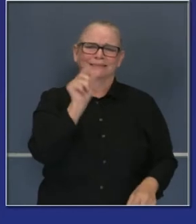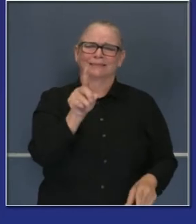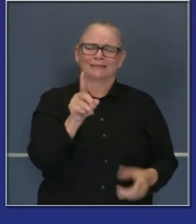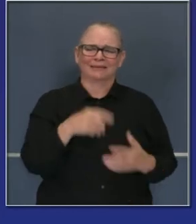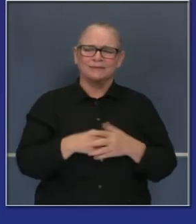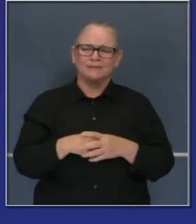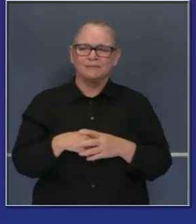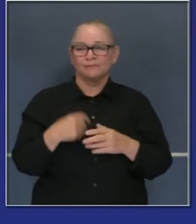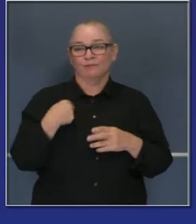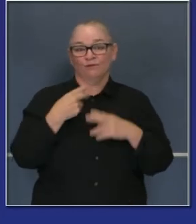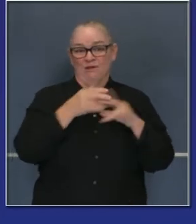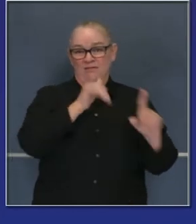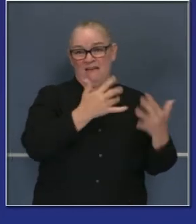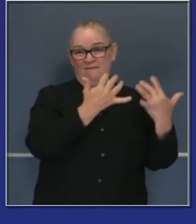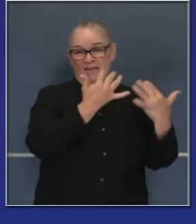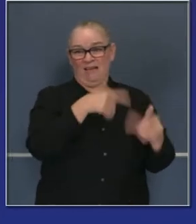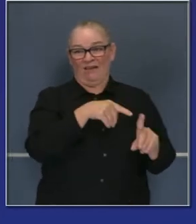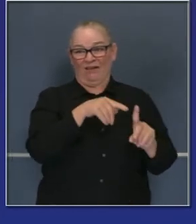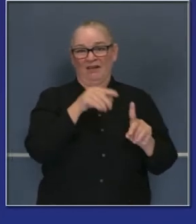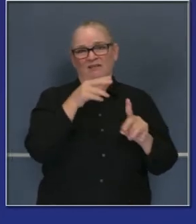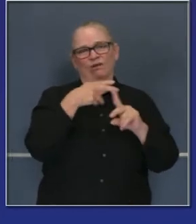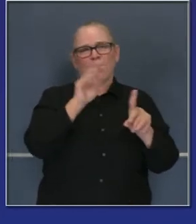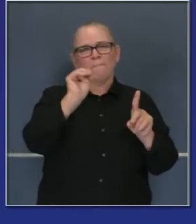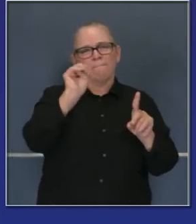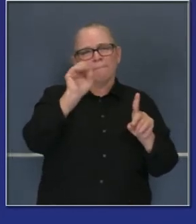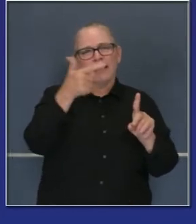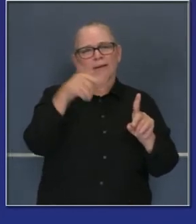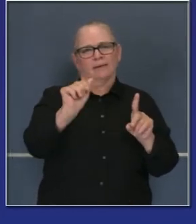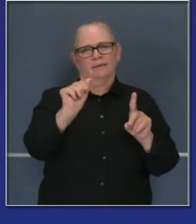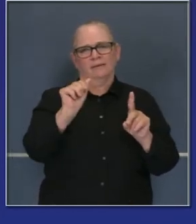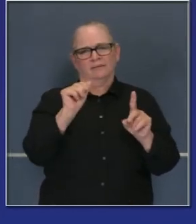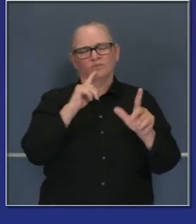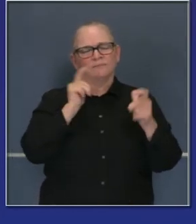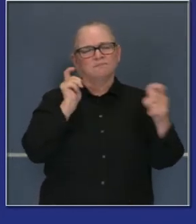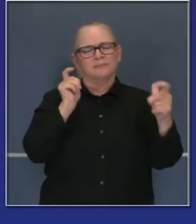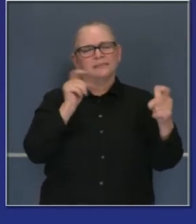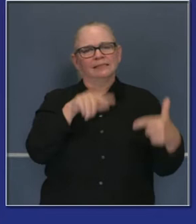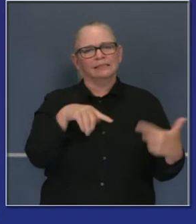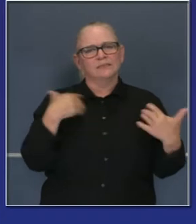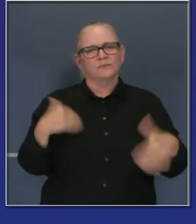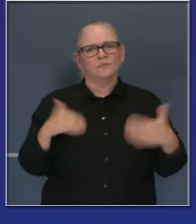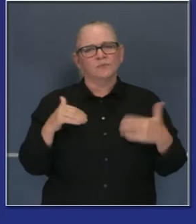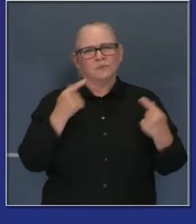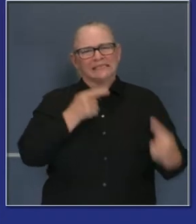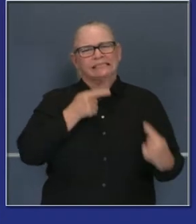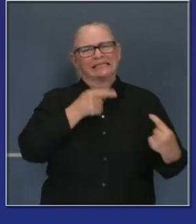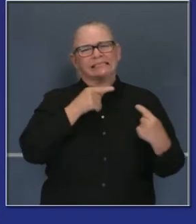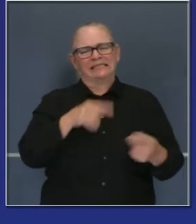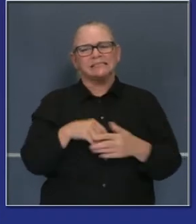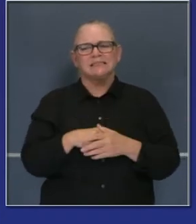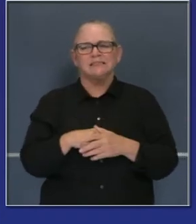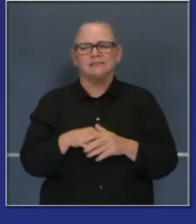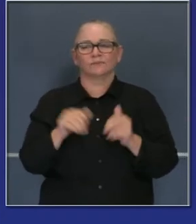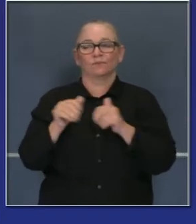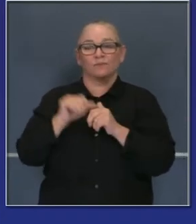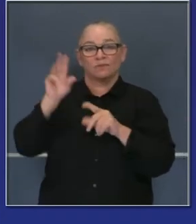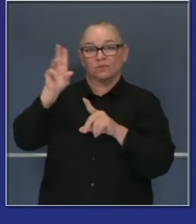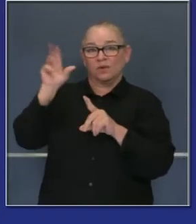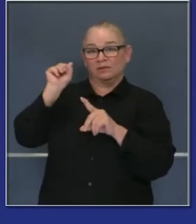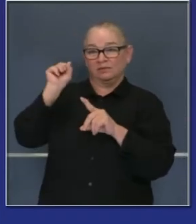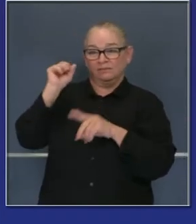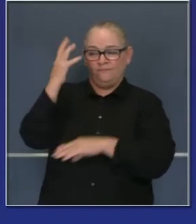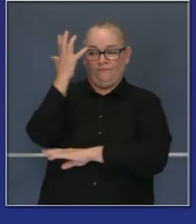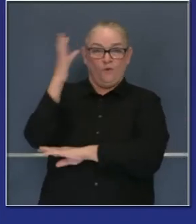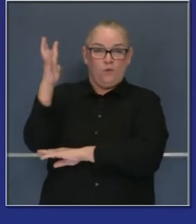incendios que así los llamamos ahora el incendio clic que es el más importante ahora el que más nos preocupa este modelo hemos estado allí con el